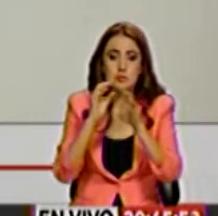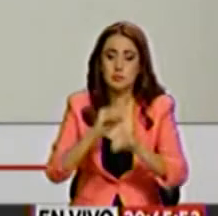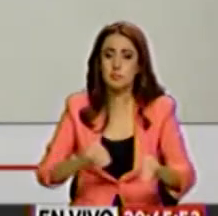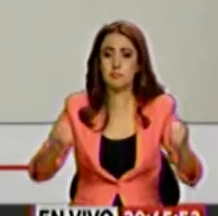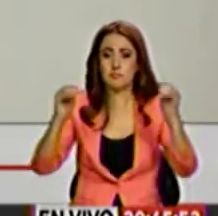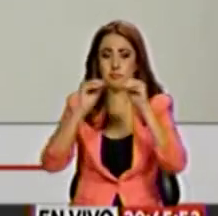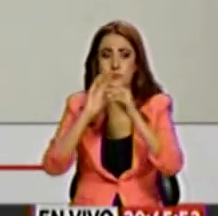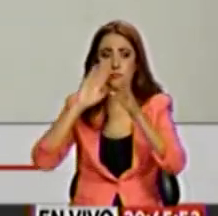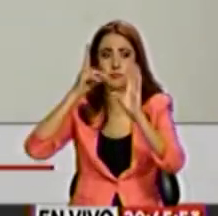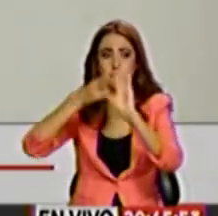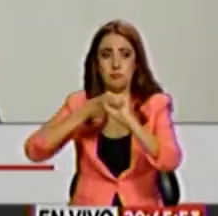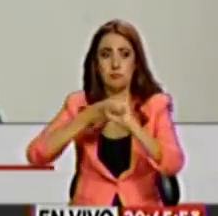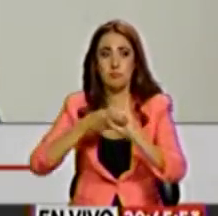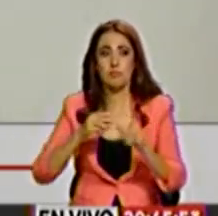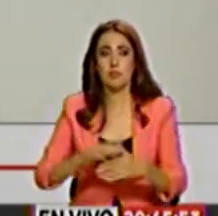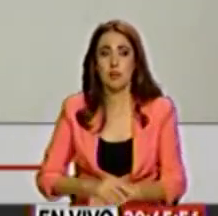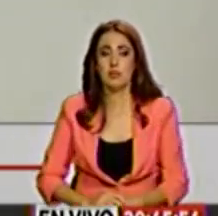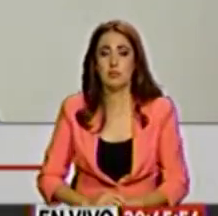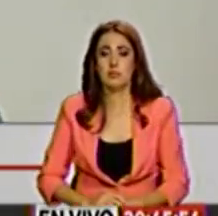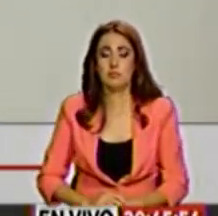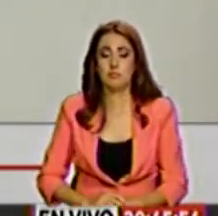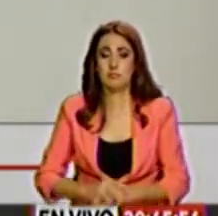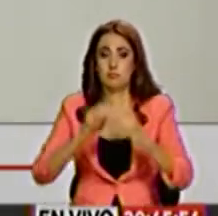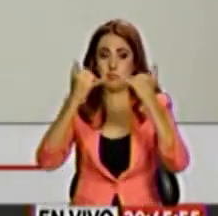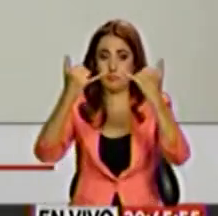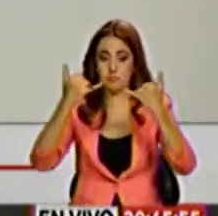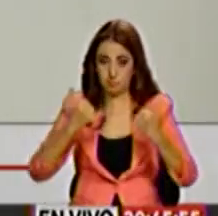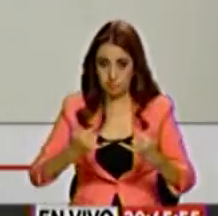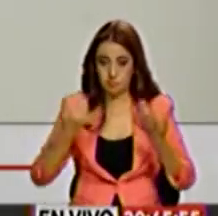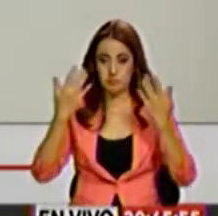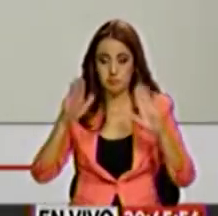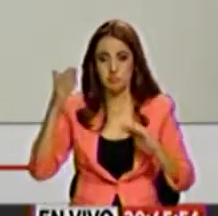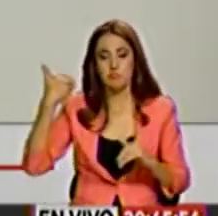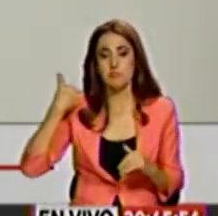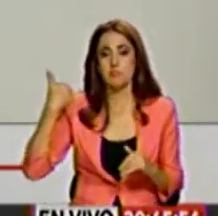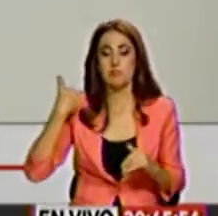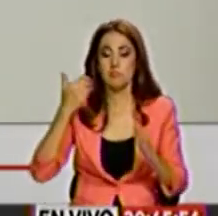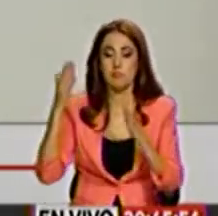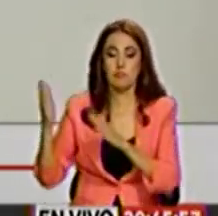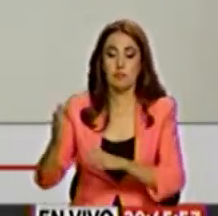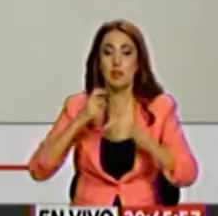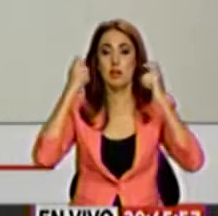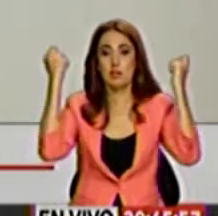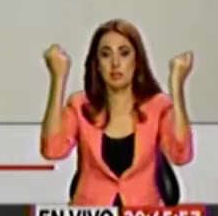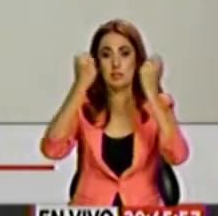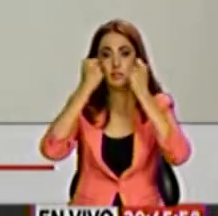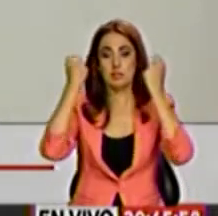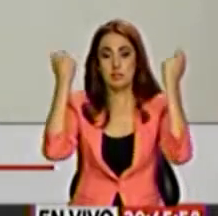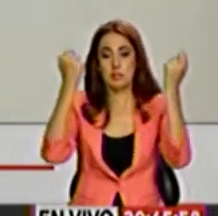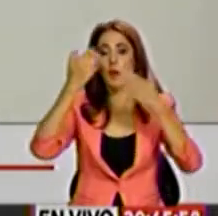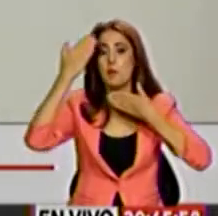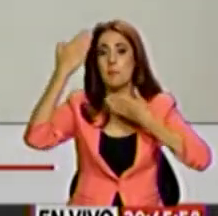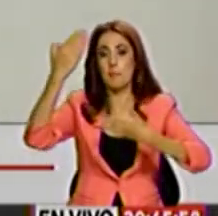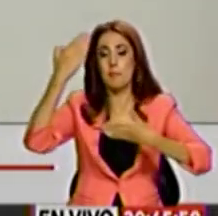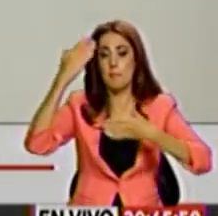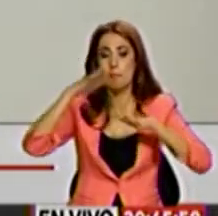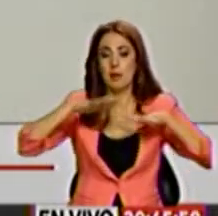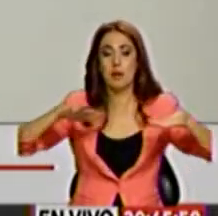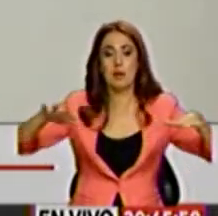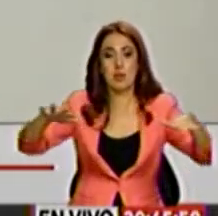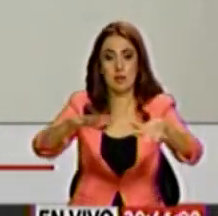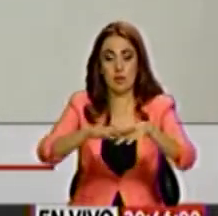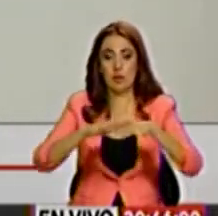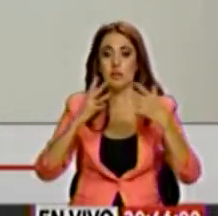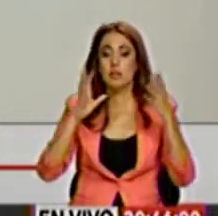mecanismos de participación. Ahora, en este momento, tenemos una campaña agresiva de partidos políticos de derecha, aupado por el Consejo